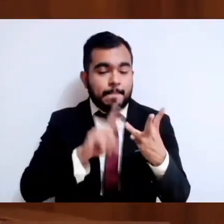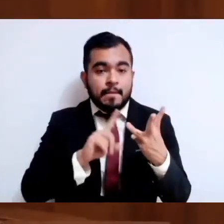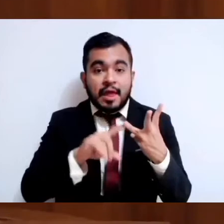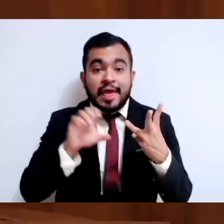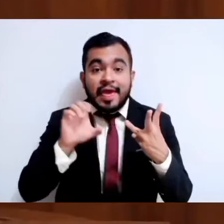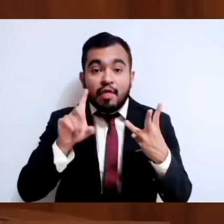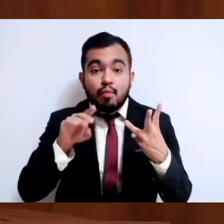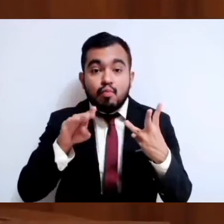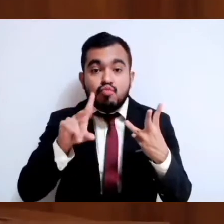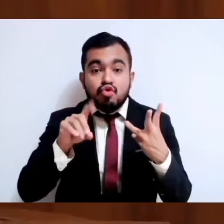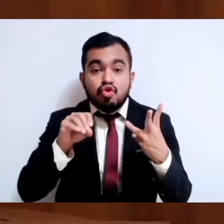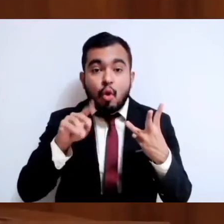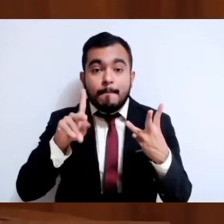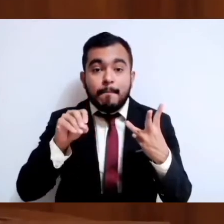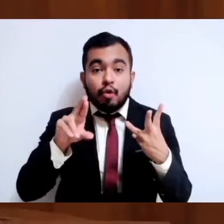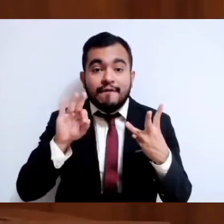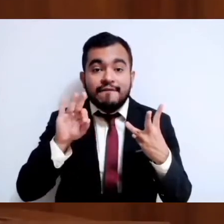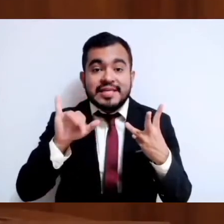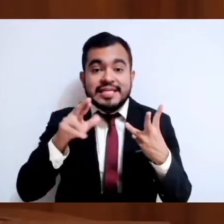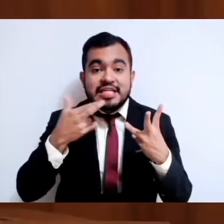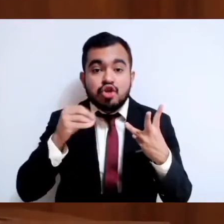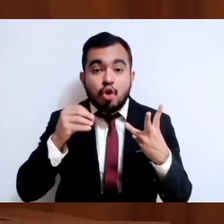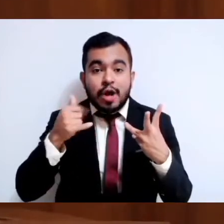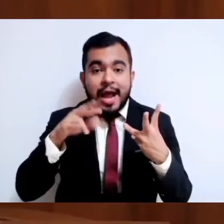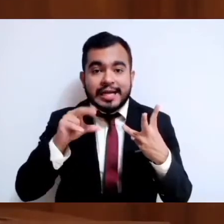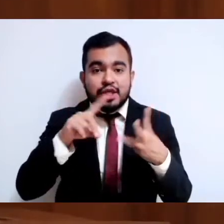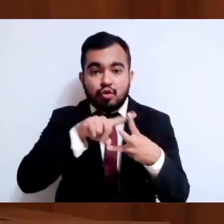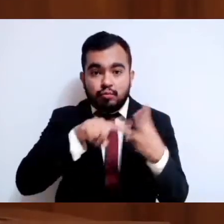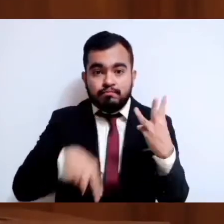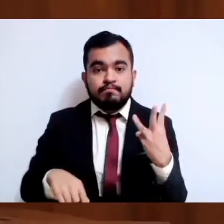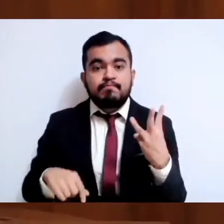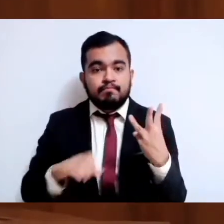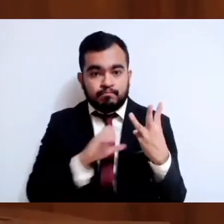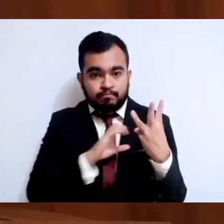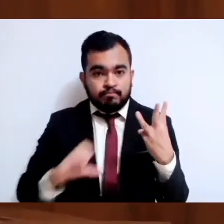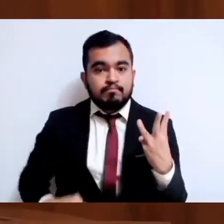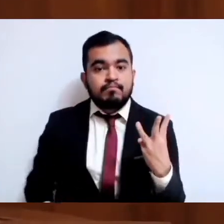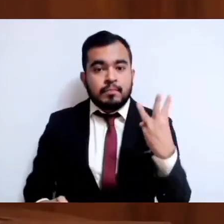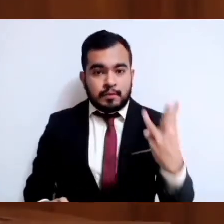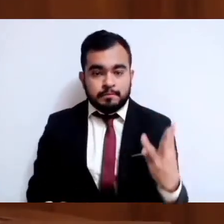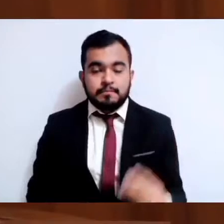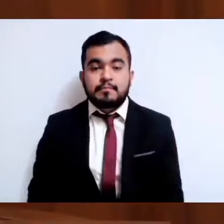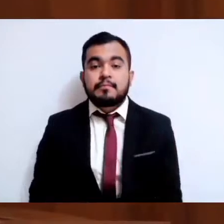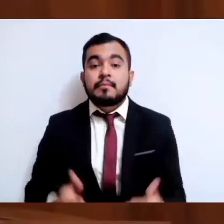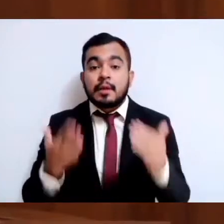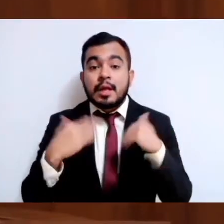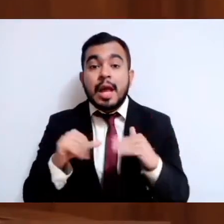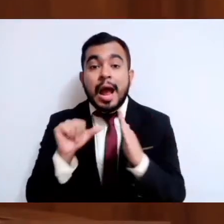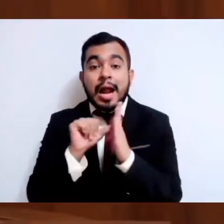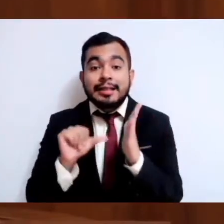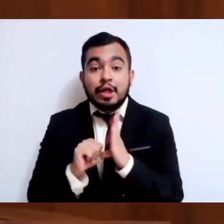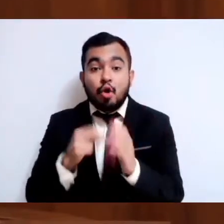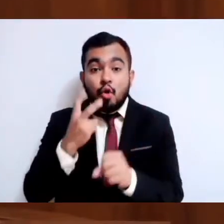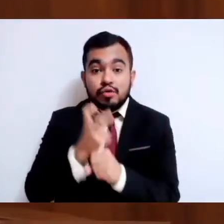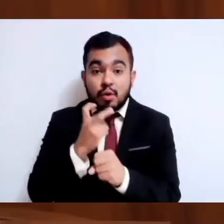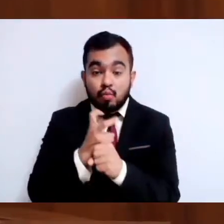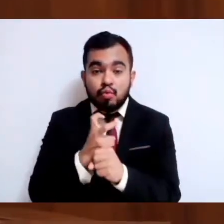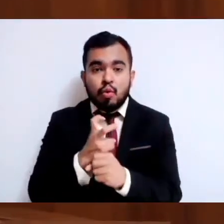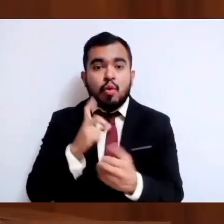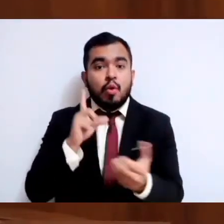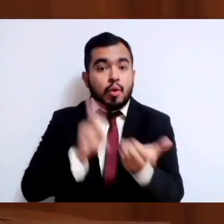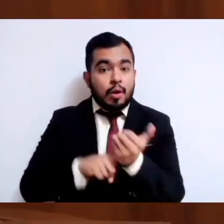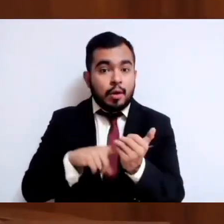ciudadano Edmundo Porfirio Garrido Osorio. Artículo segundo. Este dictamen